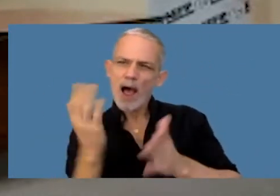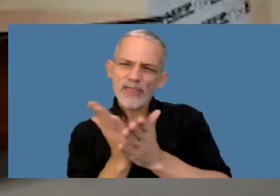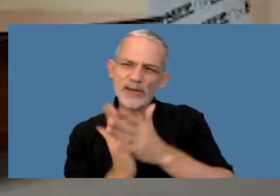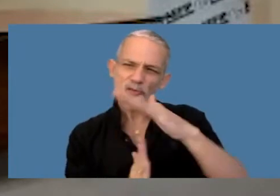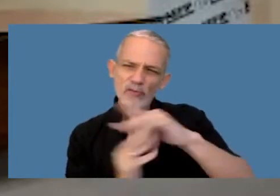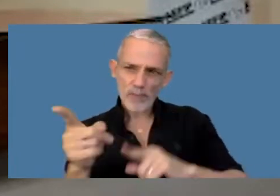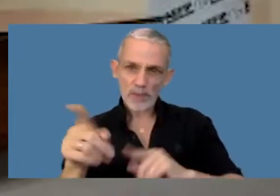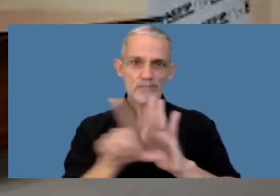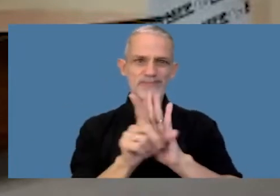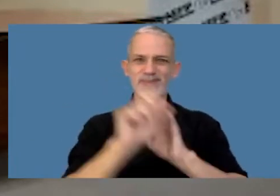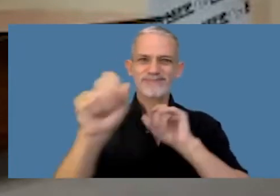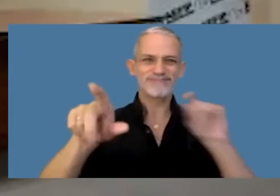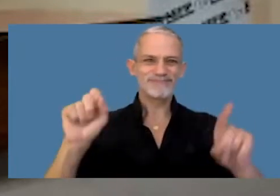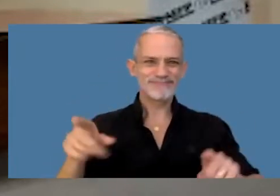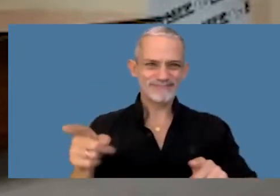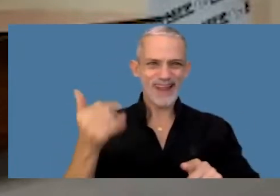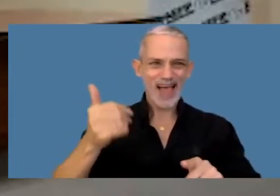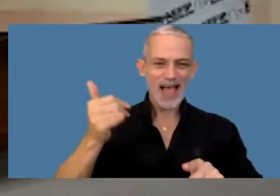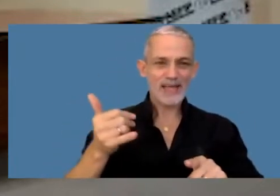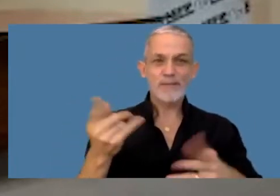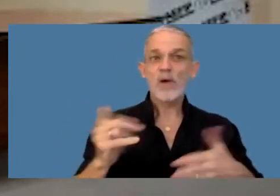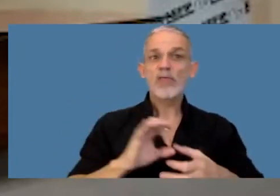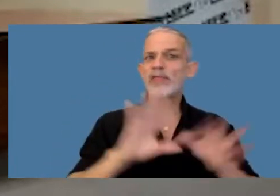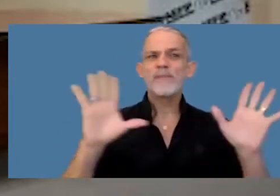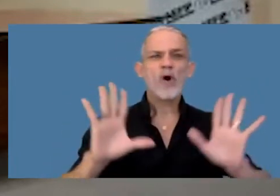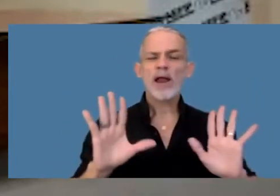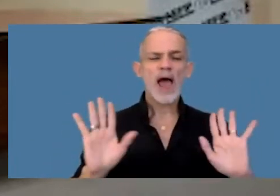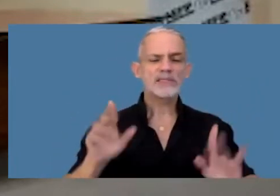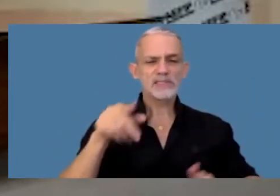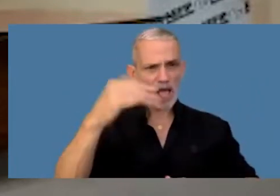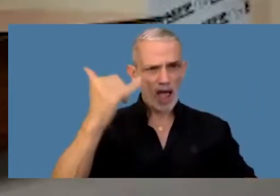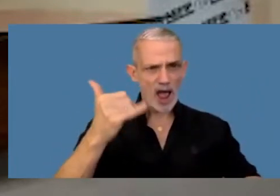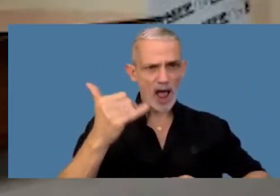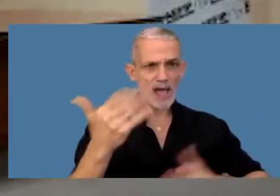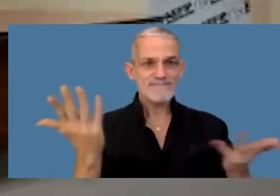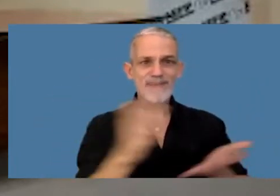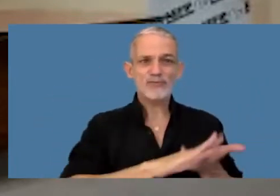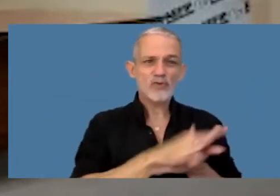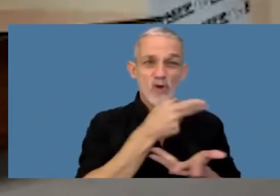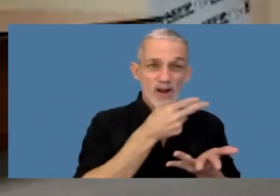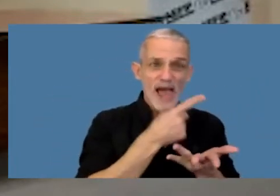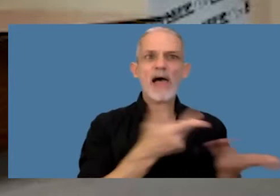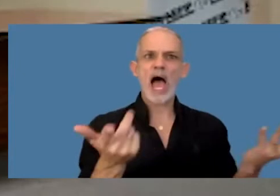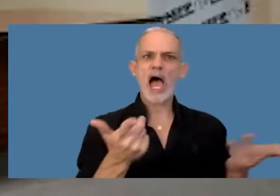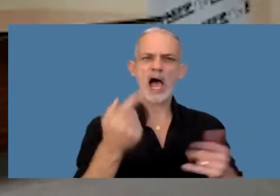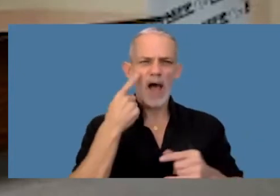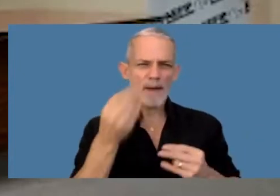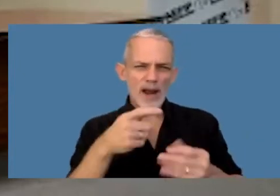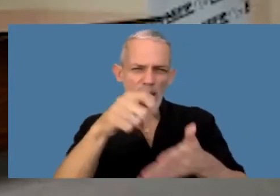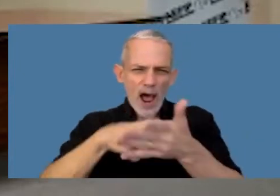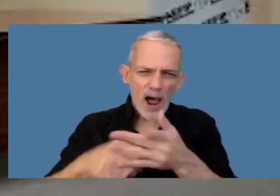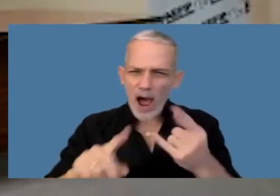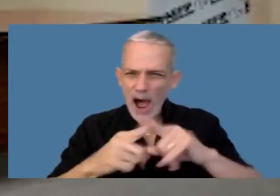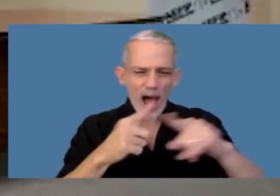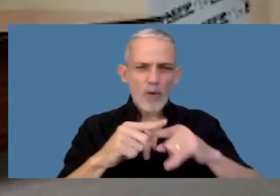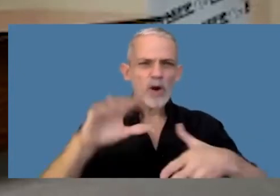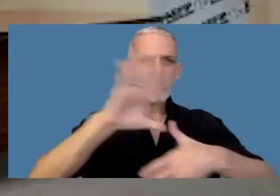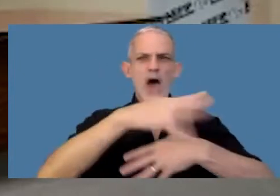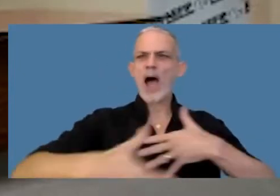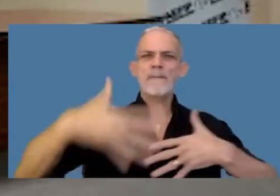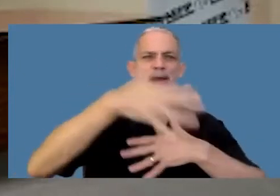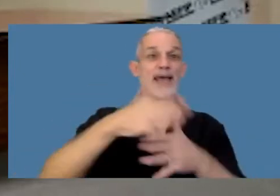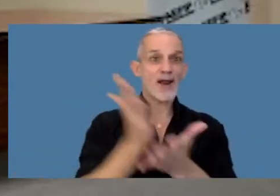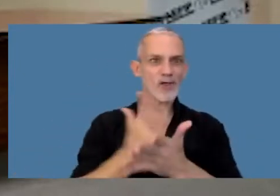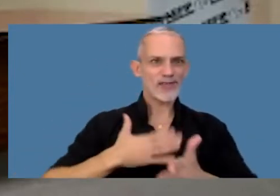legislación dictada por la democracia representativa no daba respuesta. Y sí lo da desde las normas de derechos